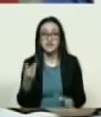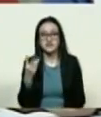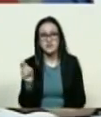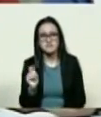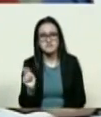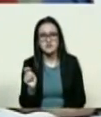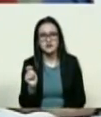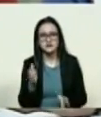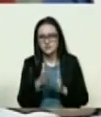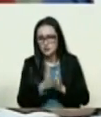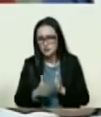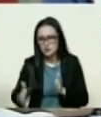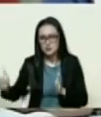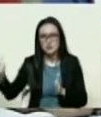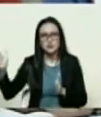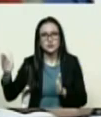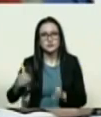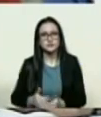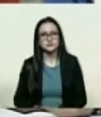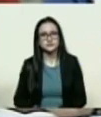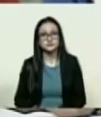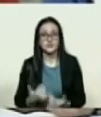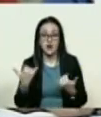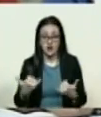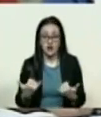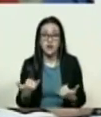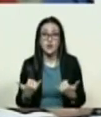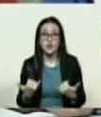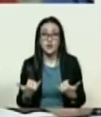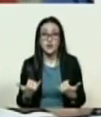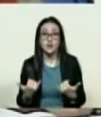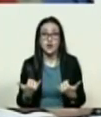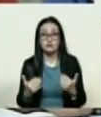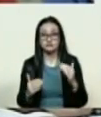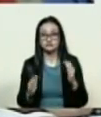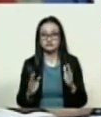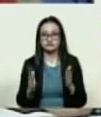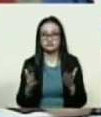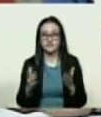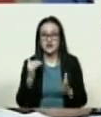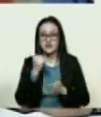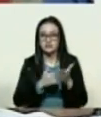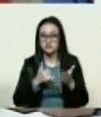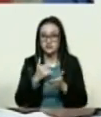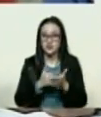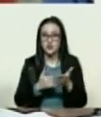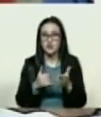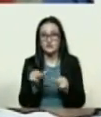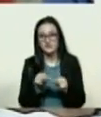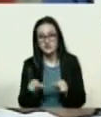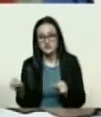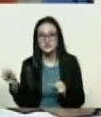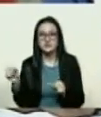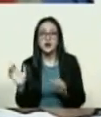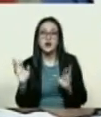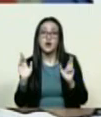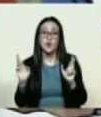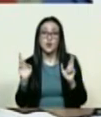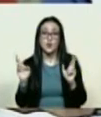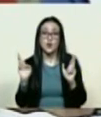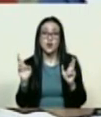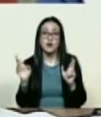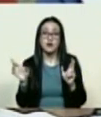3 meses continuos. Pero ahorita va a haber, pues, por supuesto, picos, ¿no? Picos de inscripción. Este fin de semana nosotros esperamos